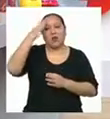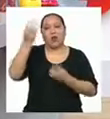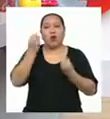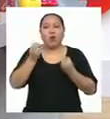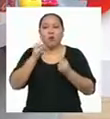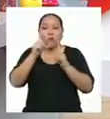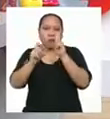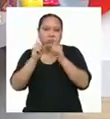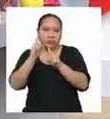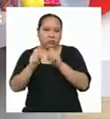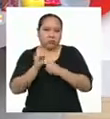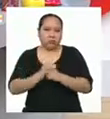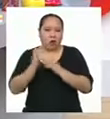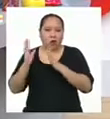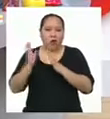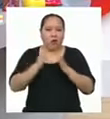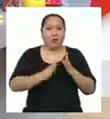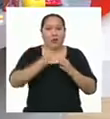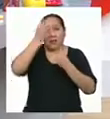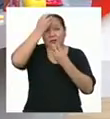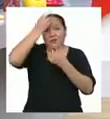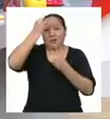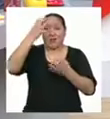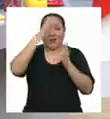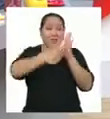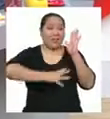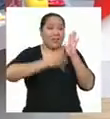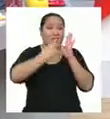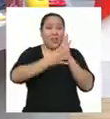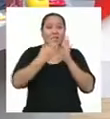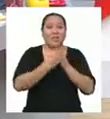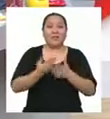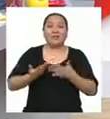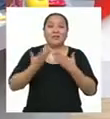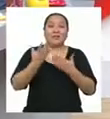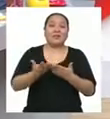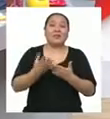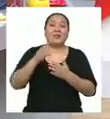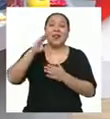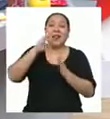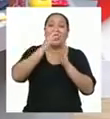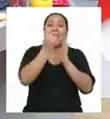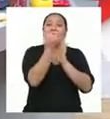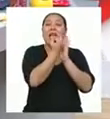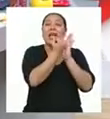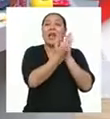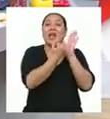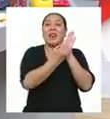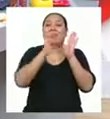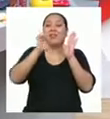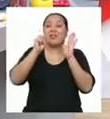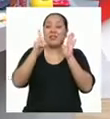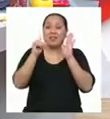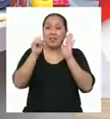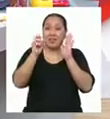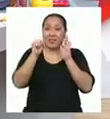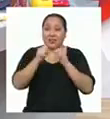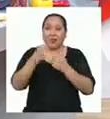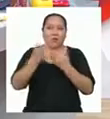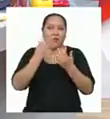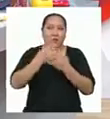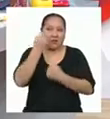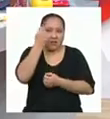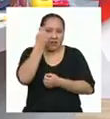aplicar una encuesta, organizar los datos recolectados en tablas de frecuencias y pasarlos a gráficos estadísticos para que sean más fáciles de comprender para